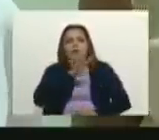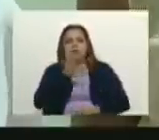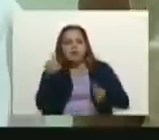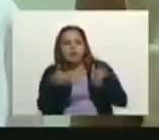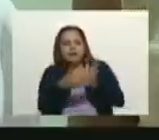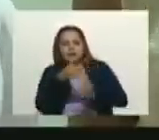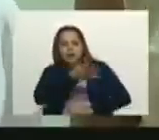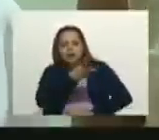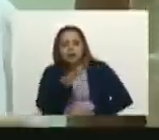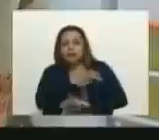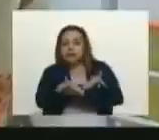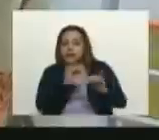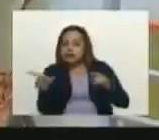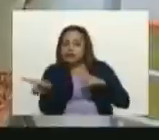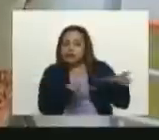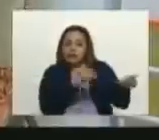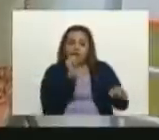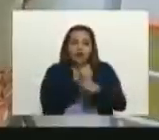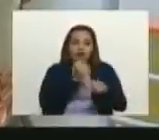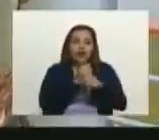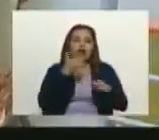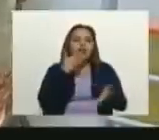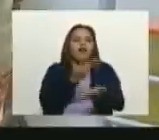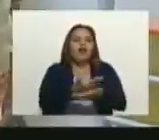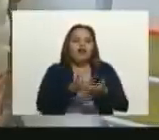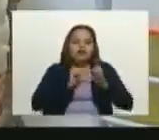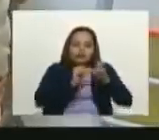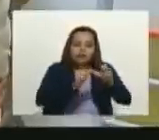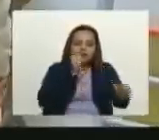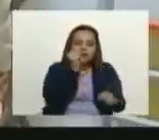tantos, presidente. Gracias y seguiremos trabajando.